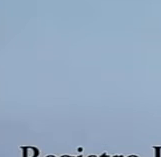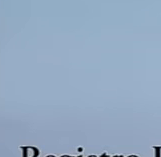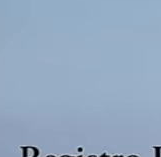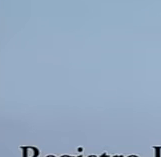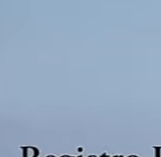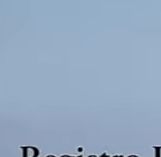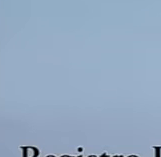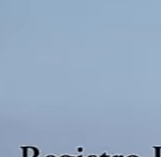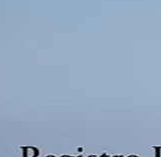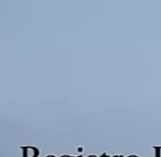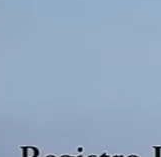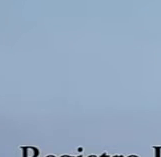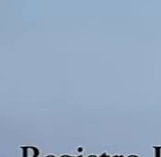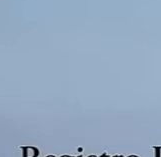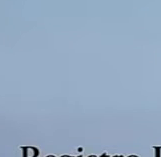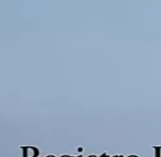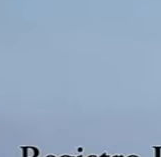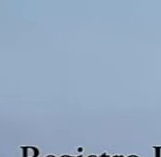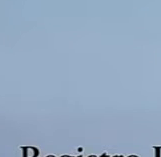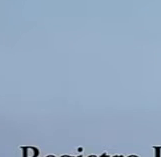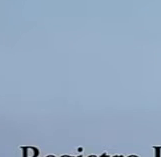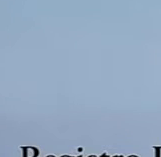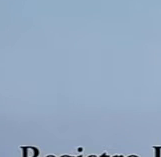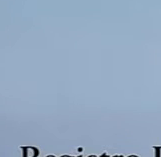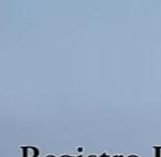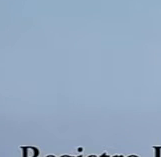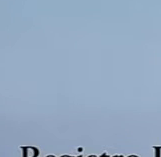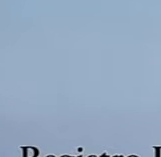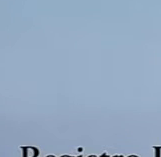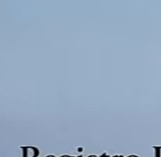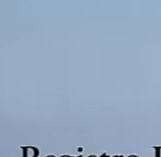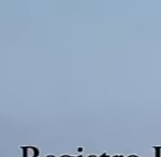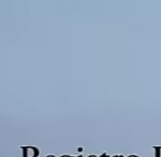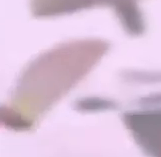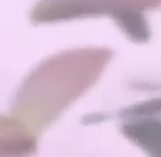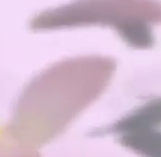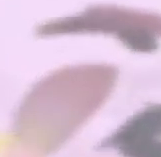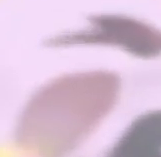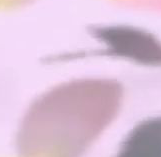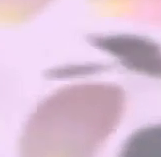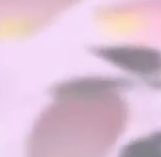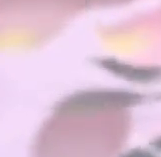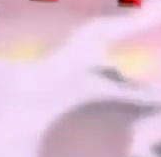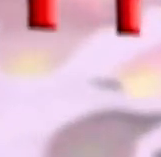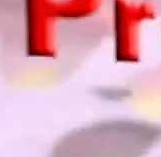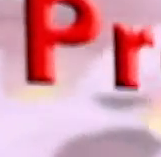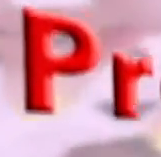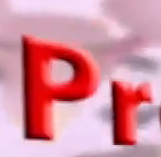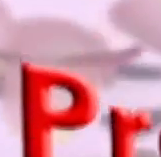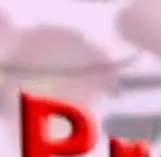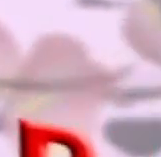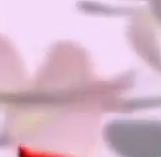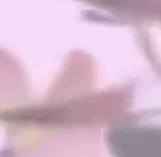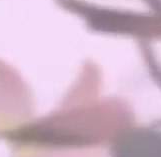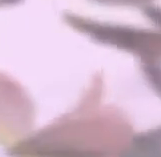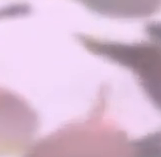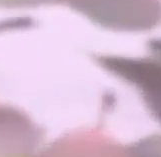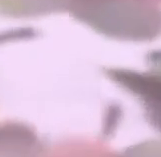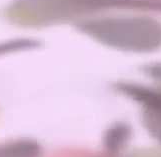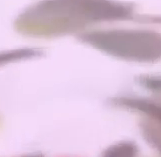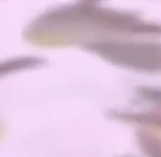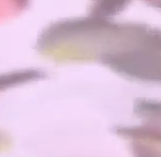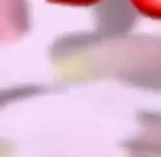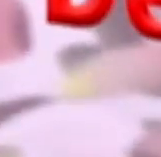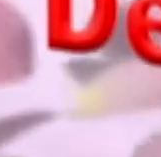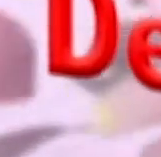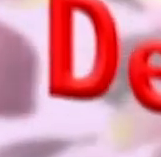del estreñimiento. Ahora en tiendas naturistas. Un producto natural para ayudar a los hombres con su